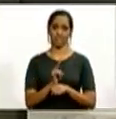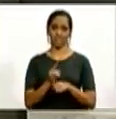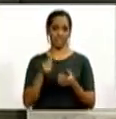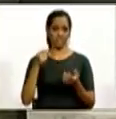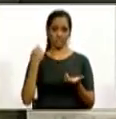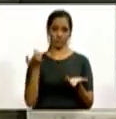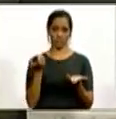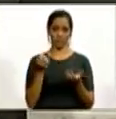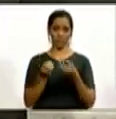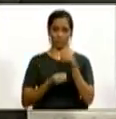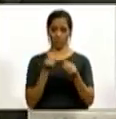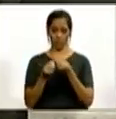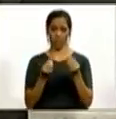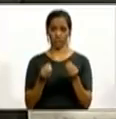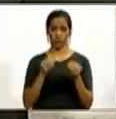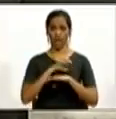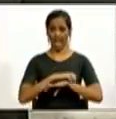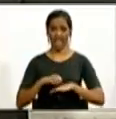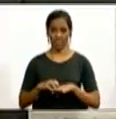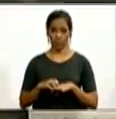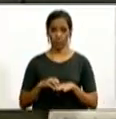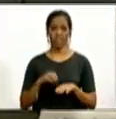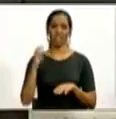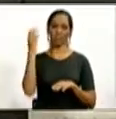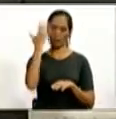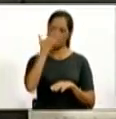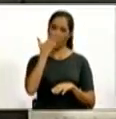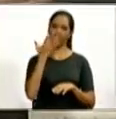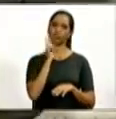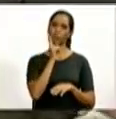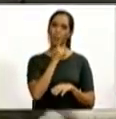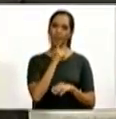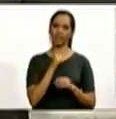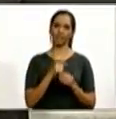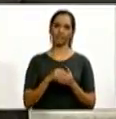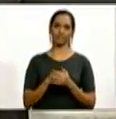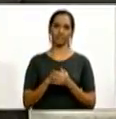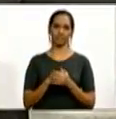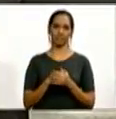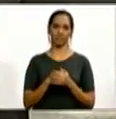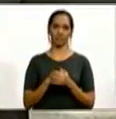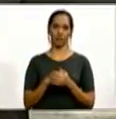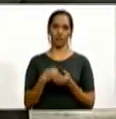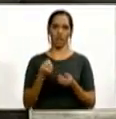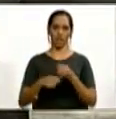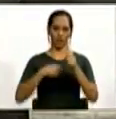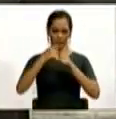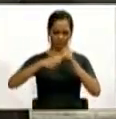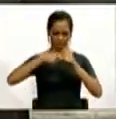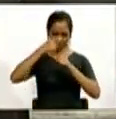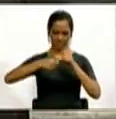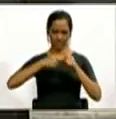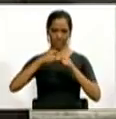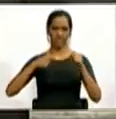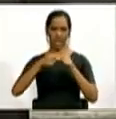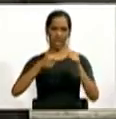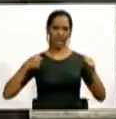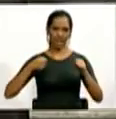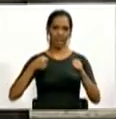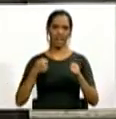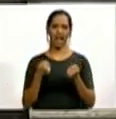esos gatos. Ay. Porque eso parecía, ¿cómo es que? Yute. Con lo que amarran el pasan el carno al carro.